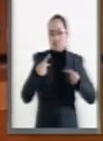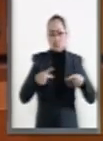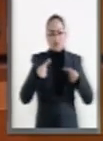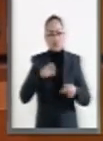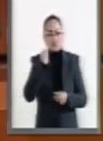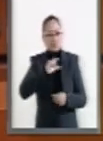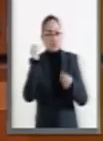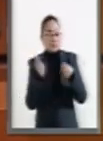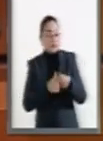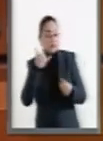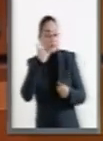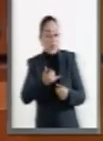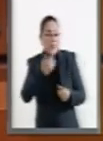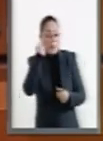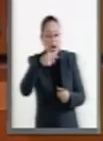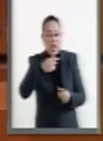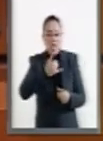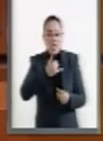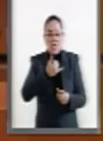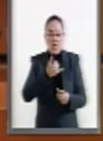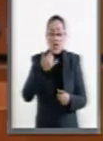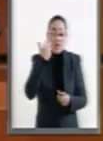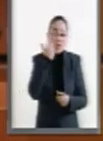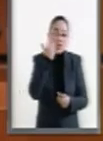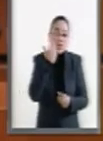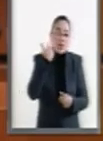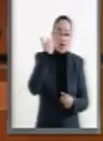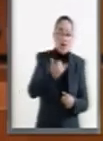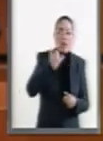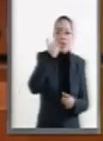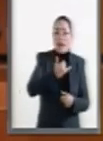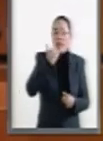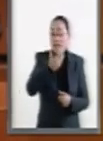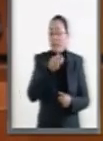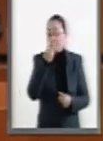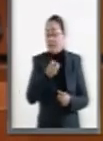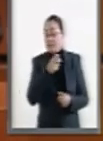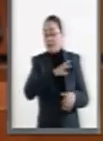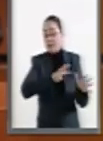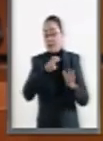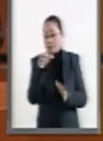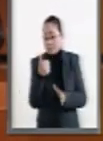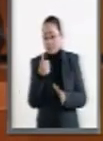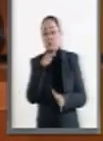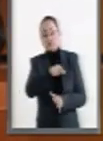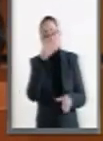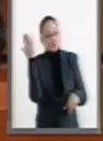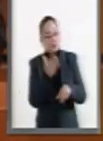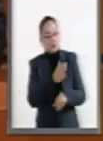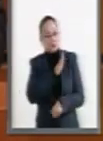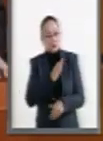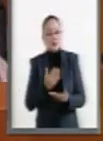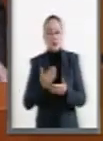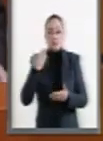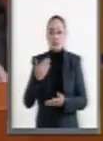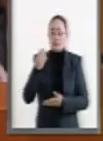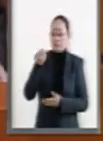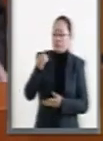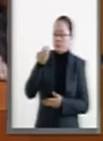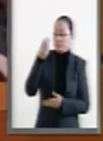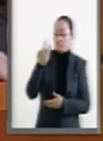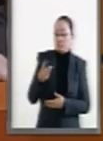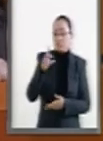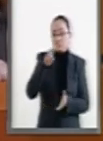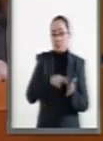el uso indebido del número de emergencias 911. Cabe destacar que el pasado 3 de octubre de